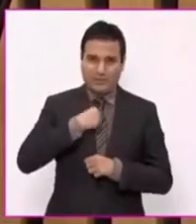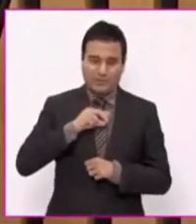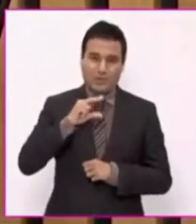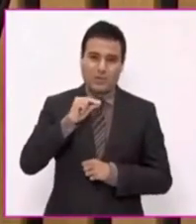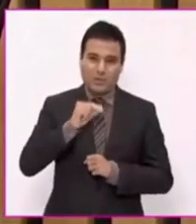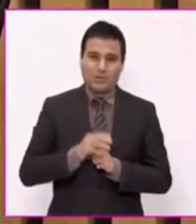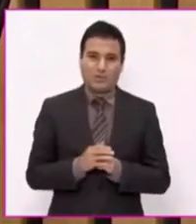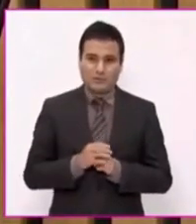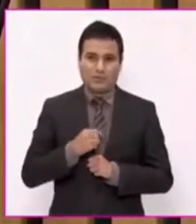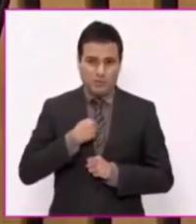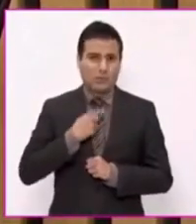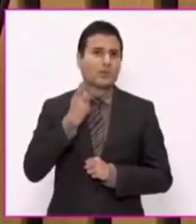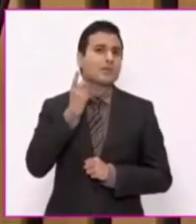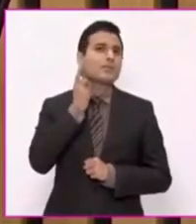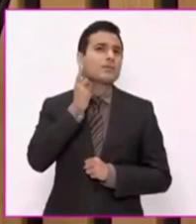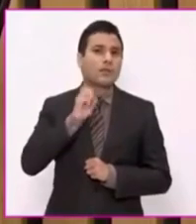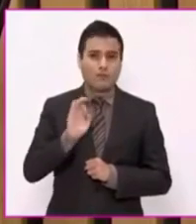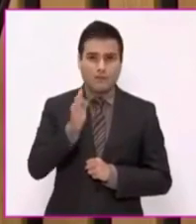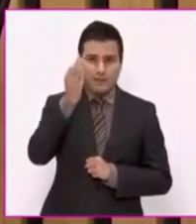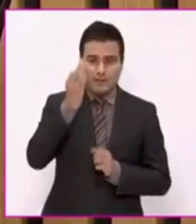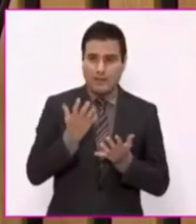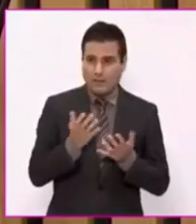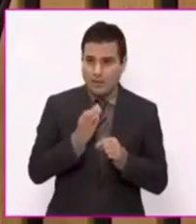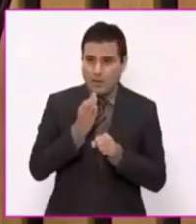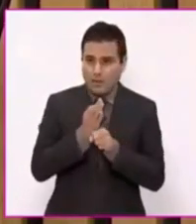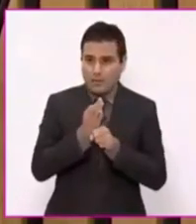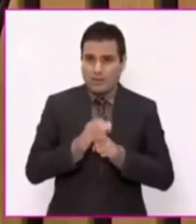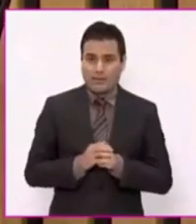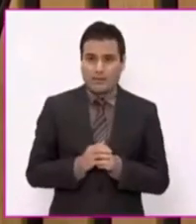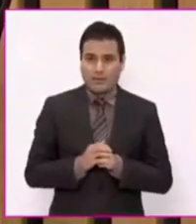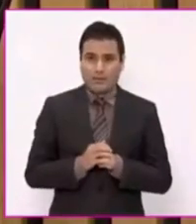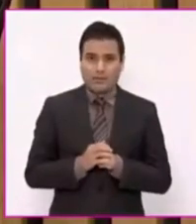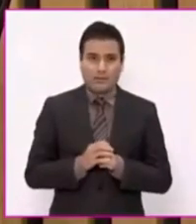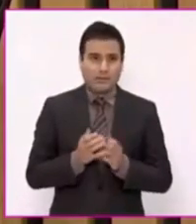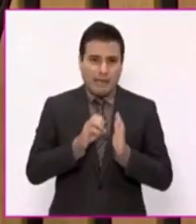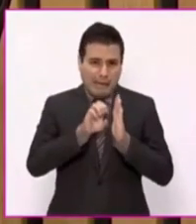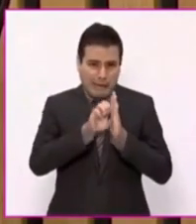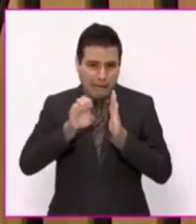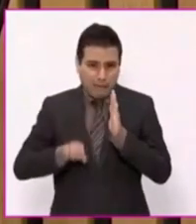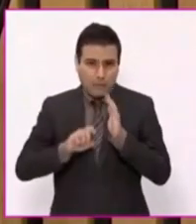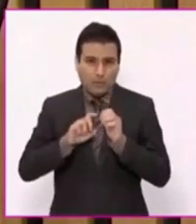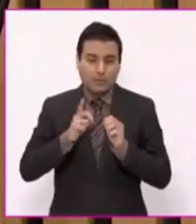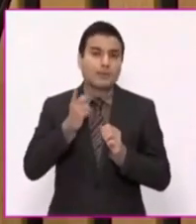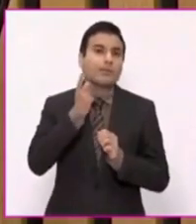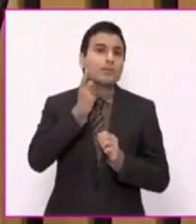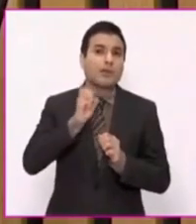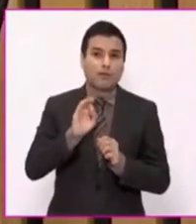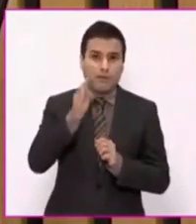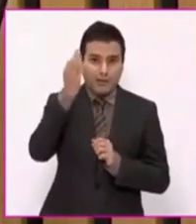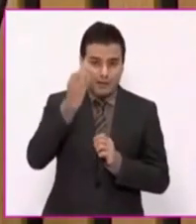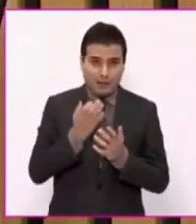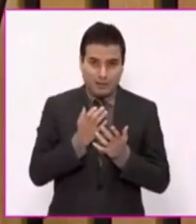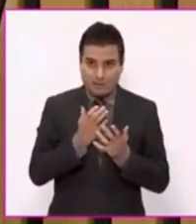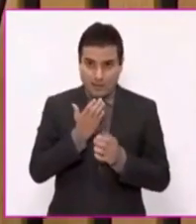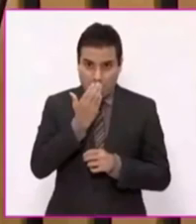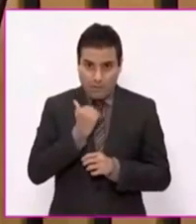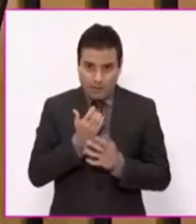mi condición de diputado federal, no estoy en otra condición. No podría estar en este lugar si no fuera diputado federal. Estoy en la representación de la